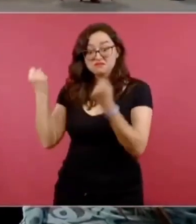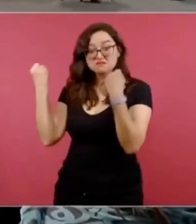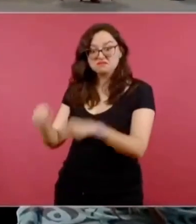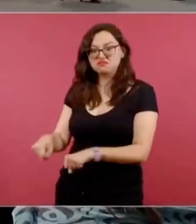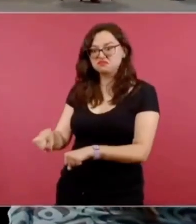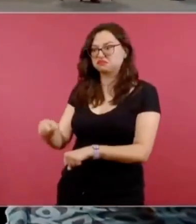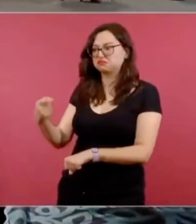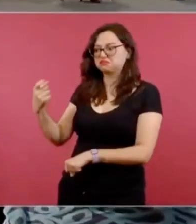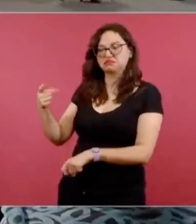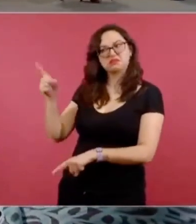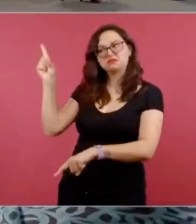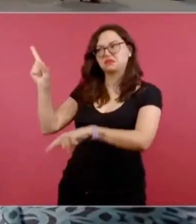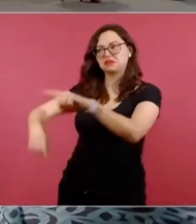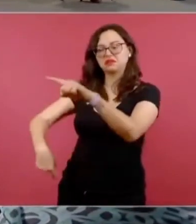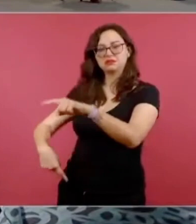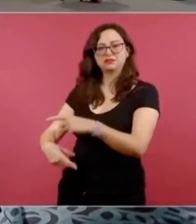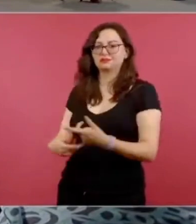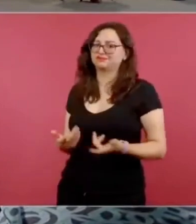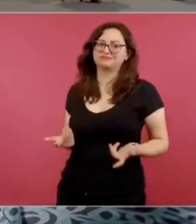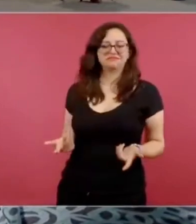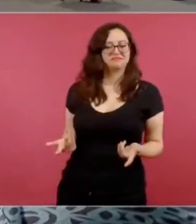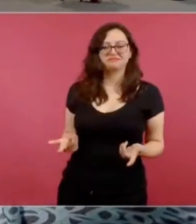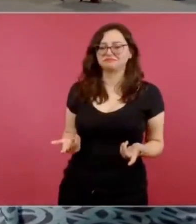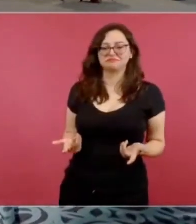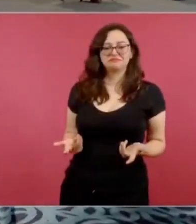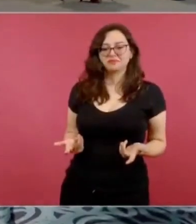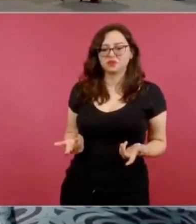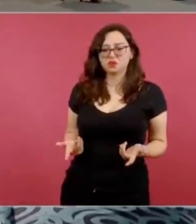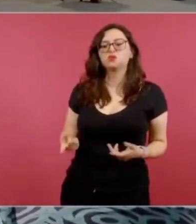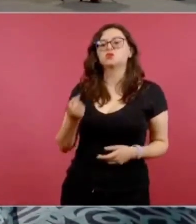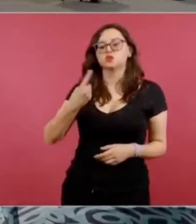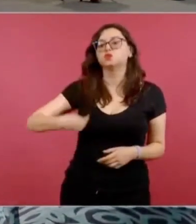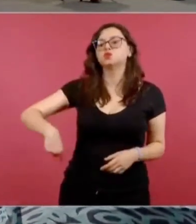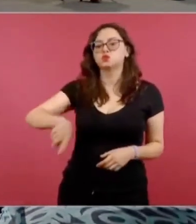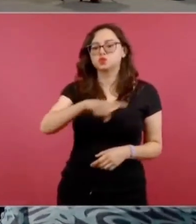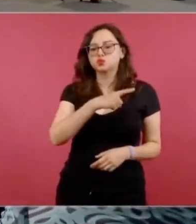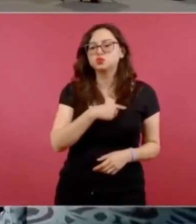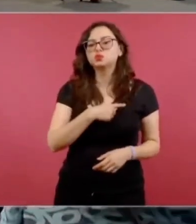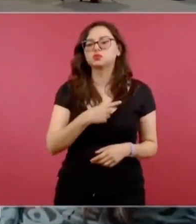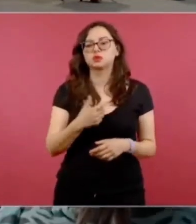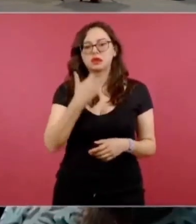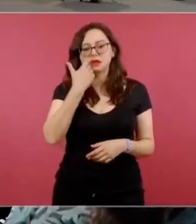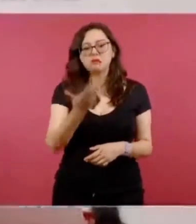para establecer una dictadura, sino para hacer valer una auténtica democracia,